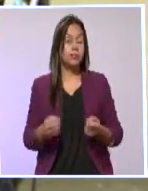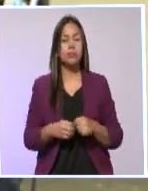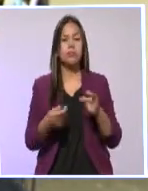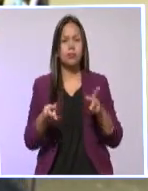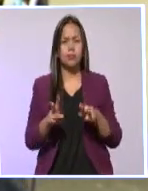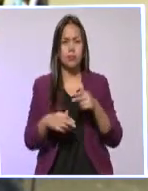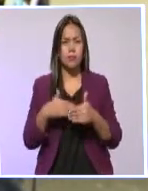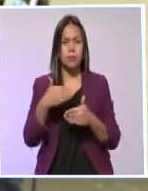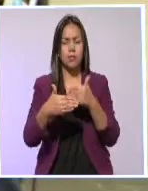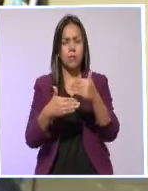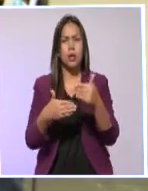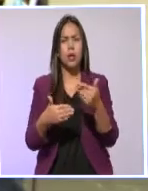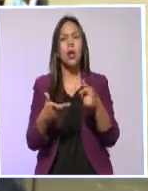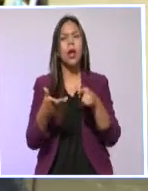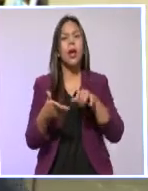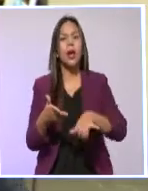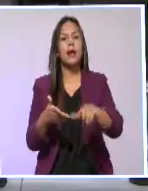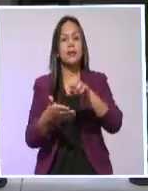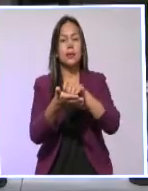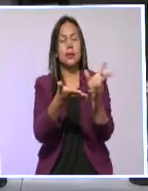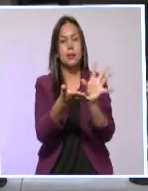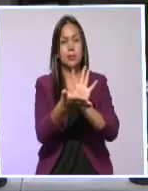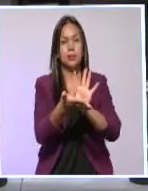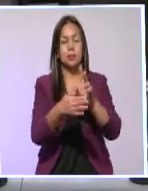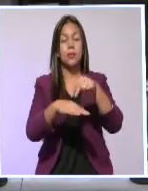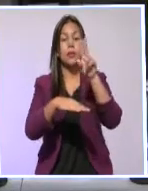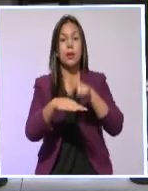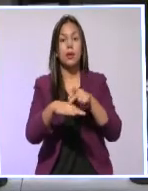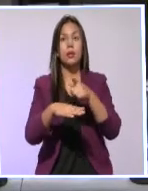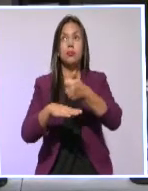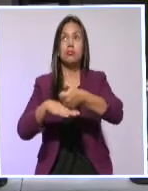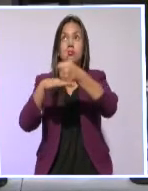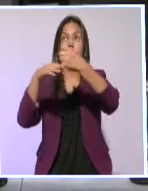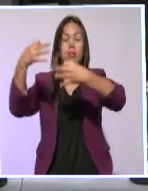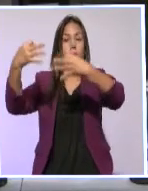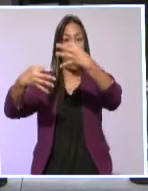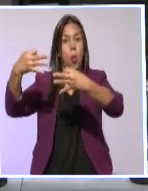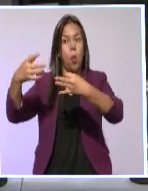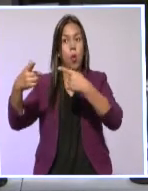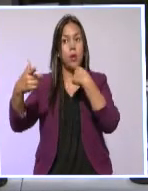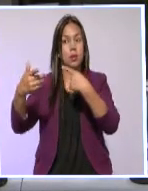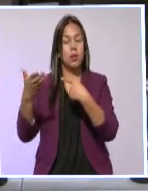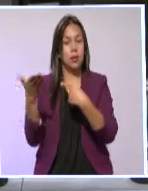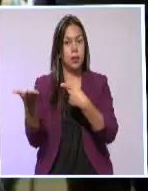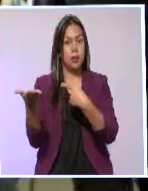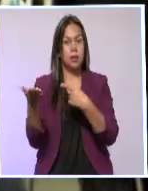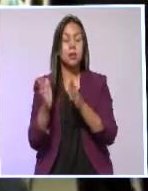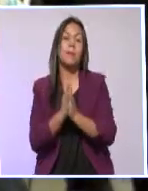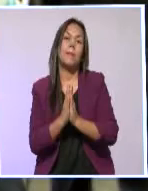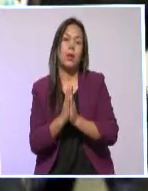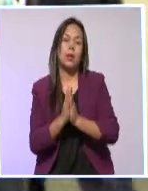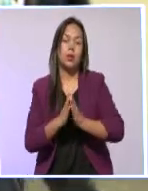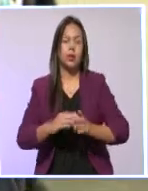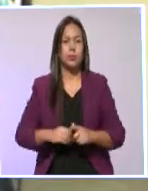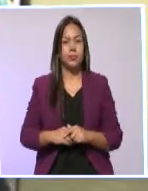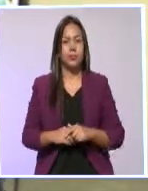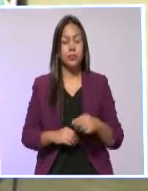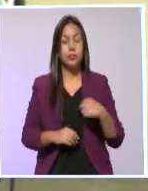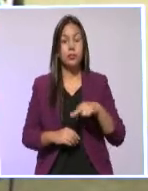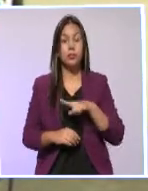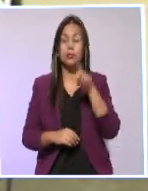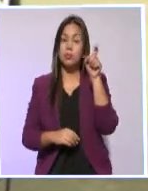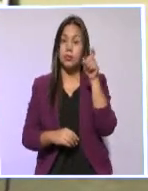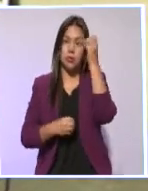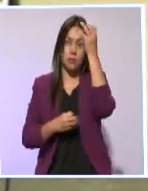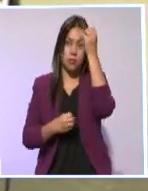procedimiento que deberá seguir la Asamblea Nacional luego que el juez de la Corte Nacional de Justicia envíe el pedido. Se va a requerir de un